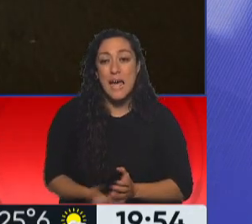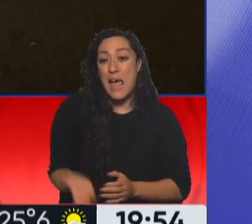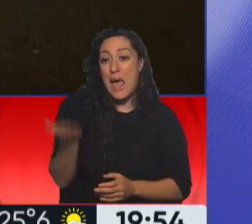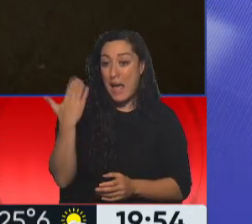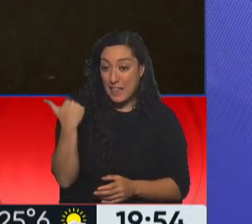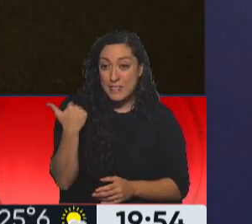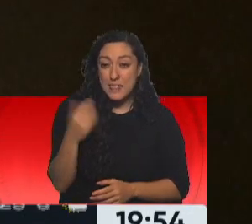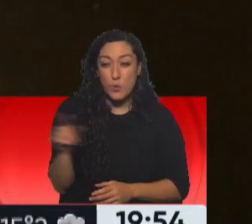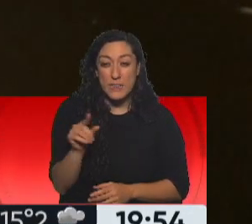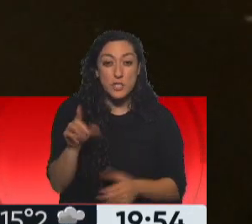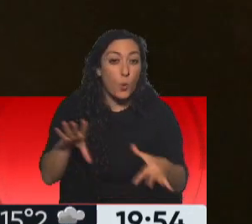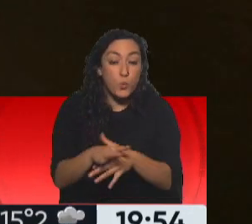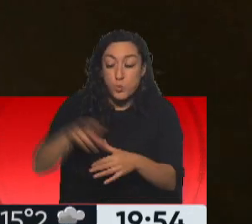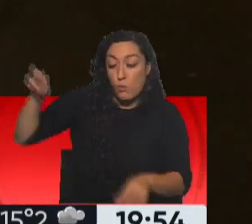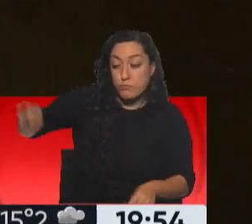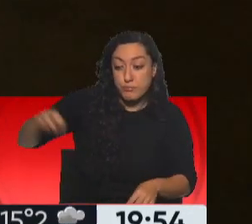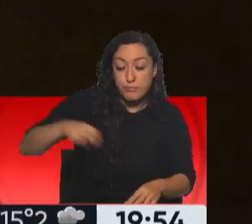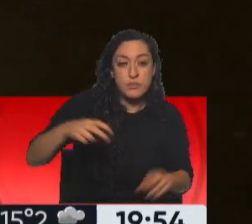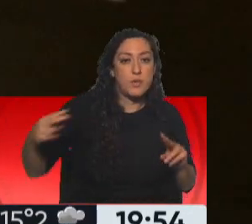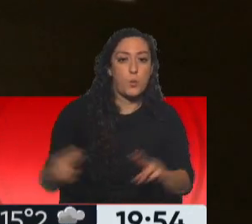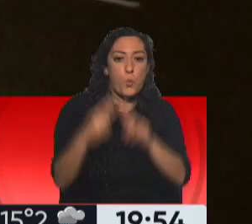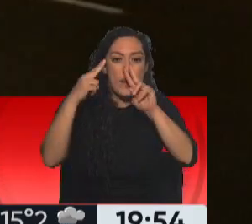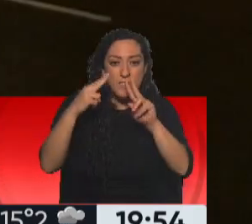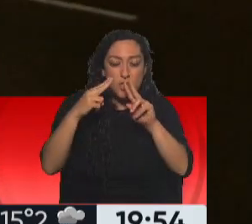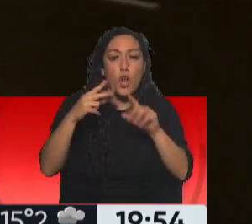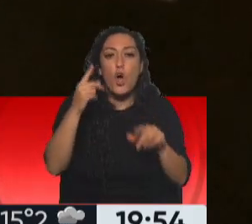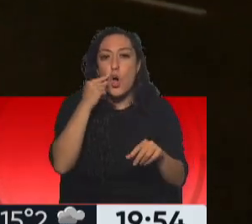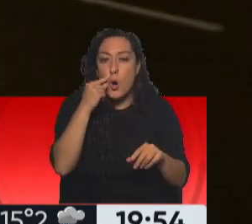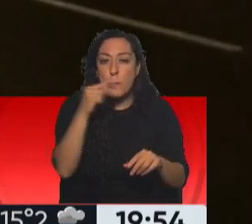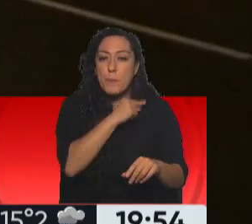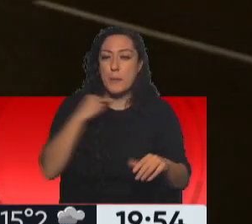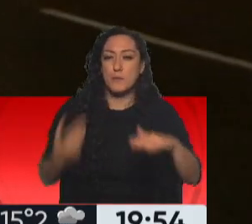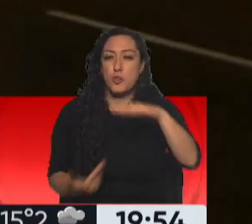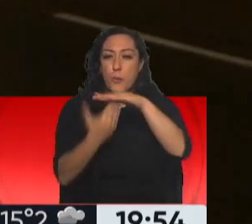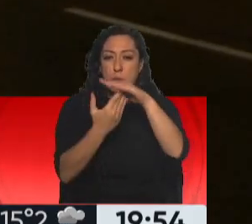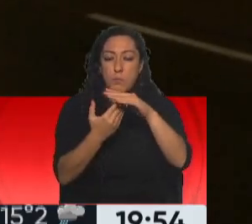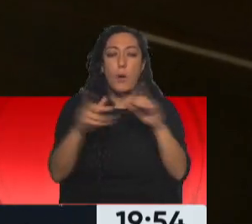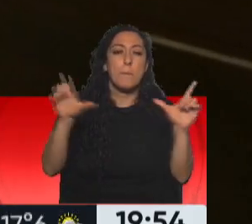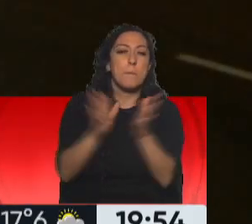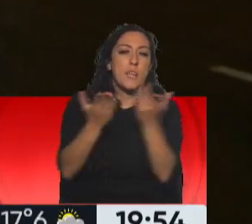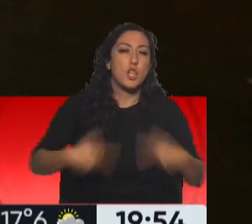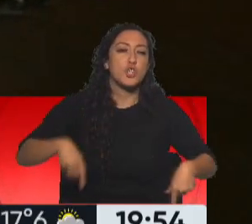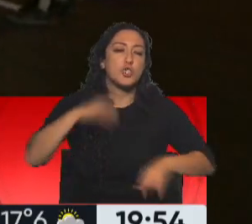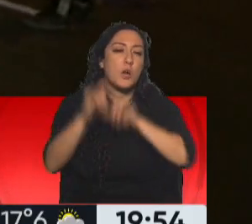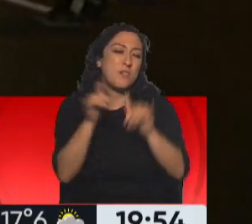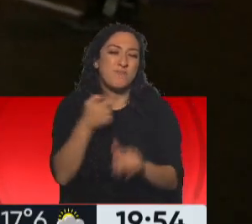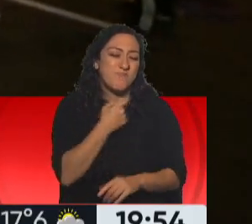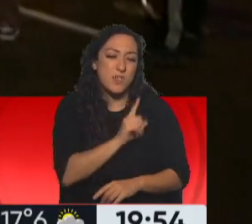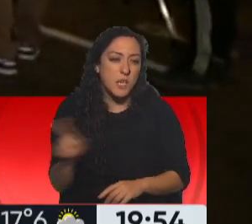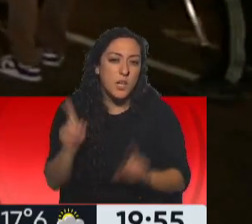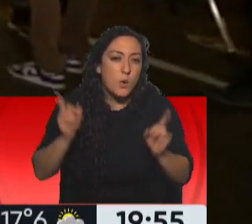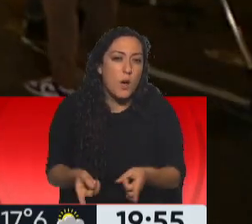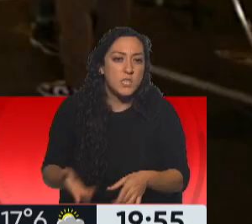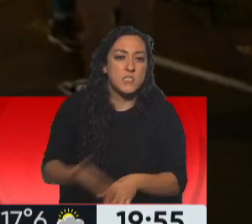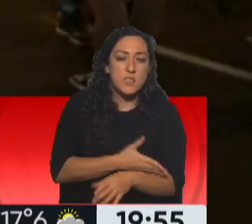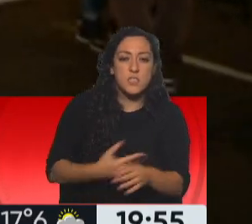recién, porque andaba caminando por aquí, el arzobispo Jorge García Cuerva, que no quiso dar declaraciones a los medios porque, bueno, nos contaba que ya